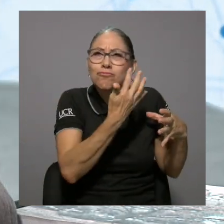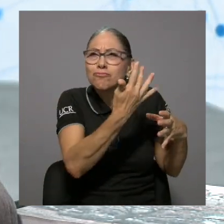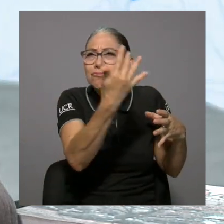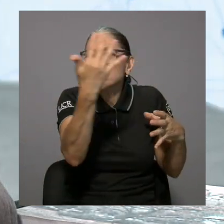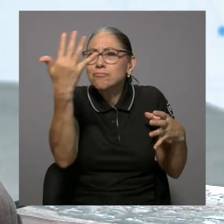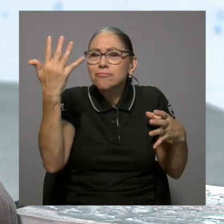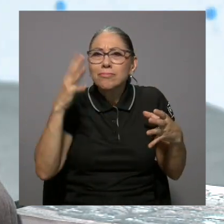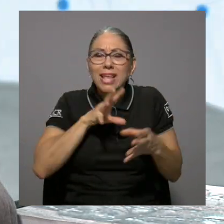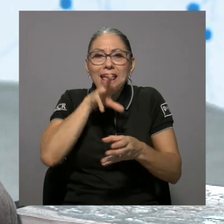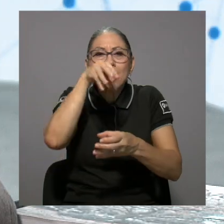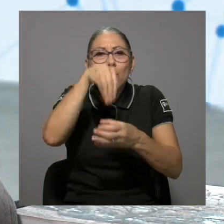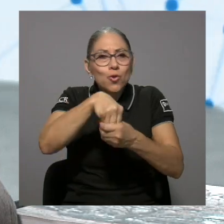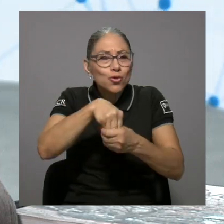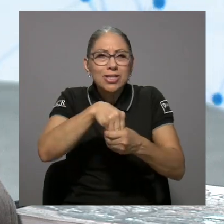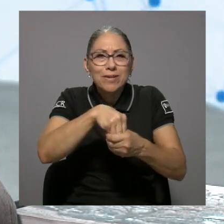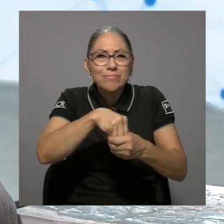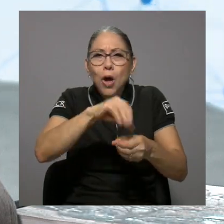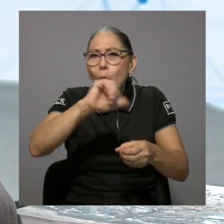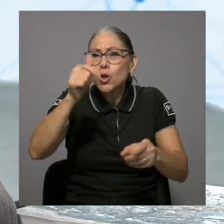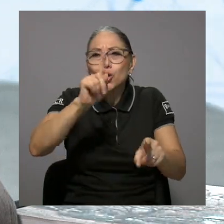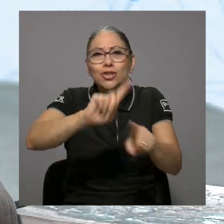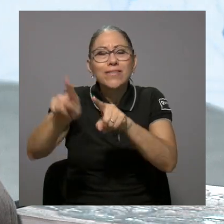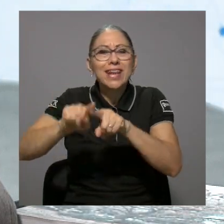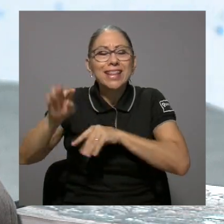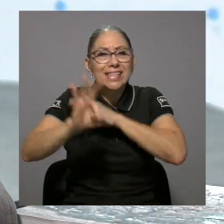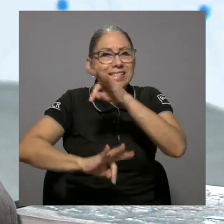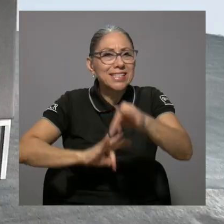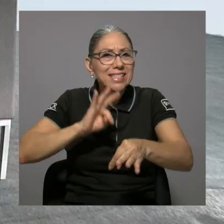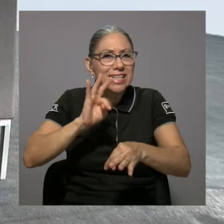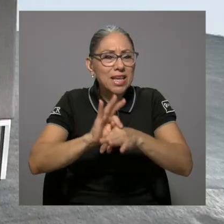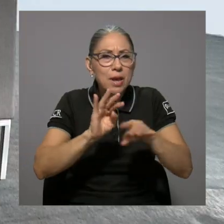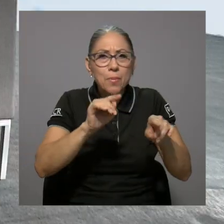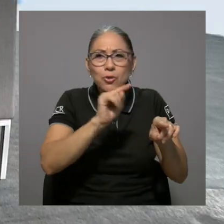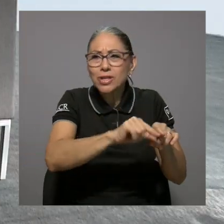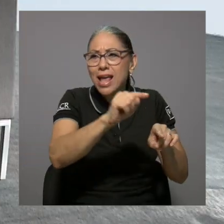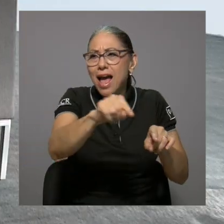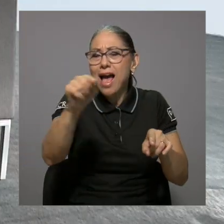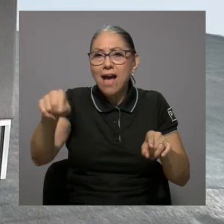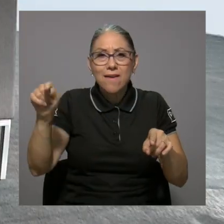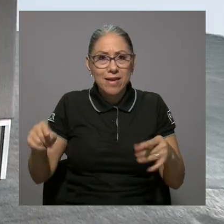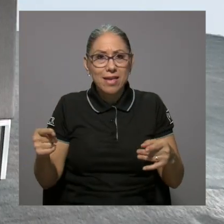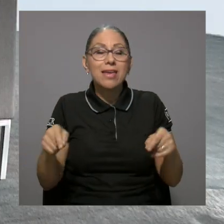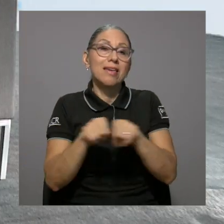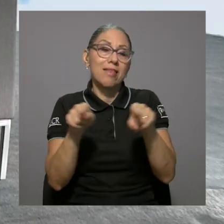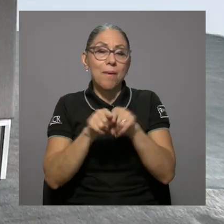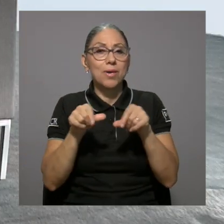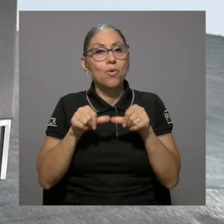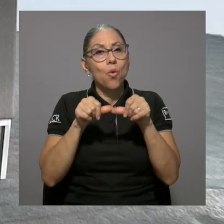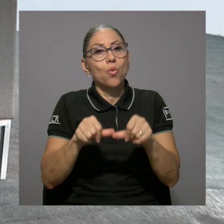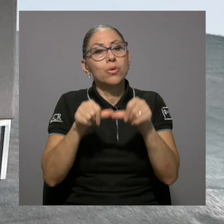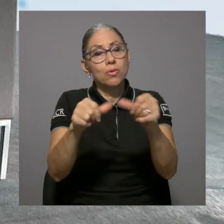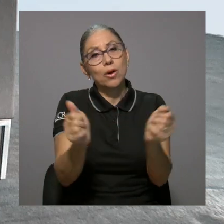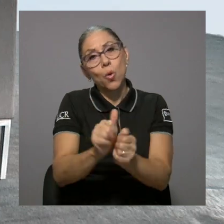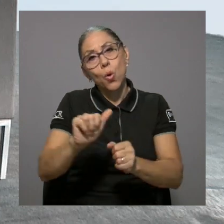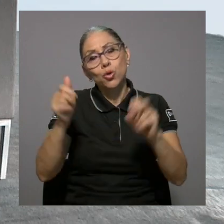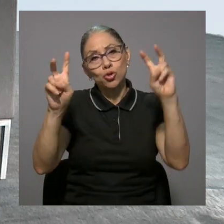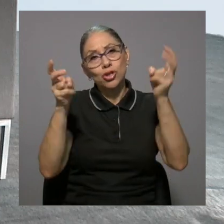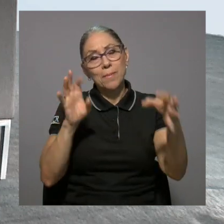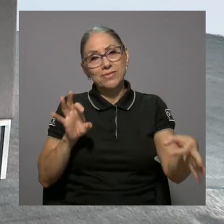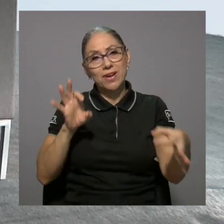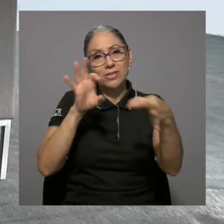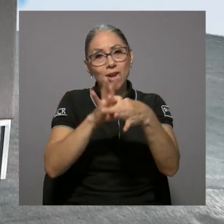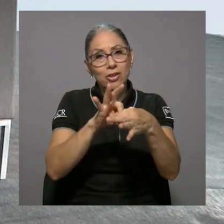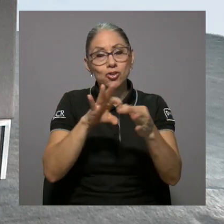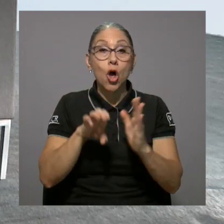que incluye, como ya dije, otros tipos de hábitos, y por supuesto también continuar con otros